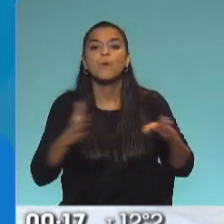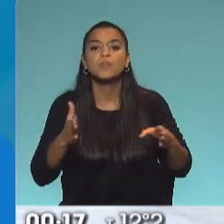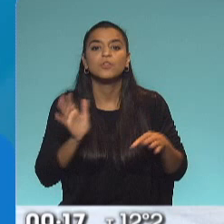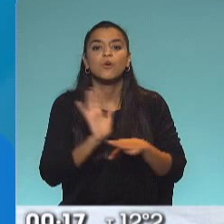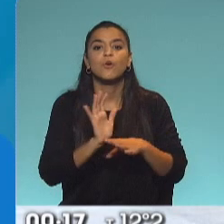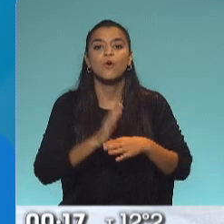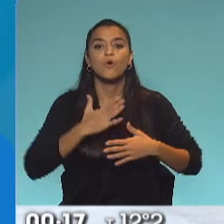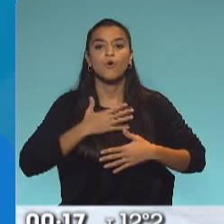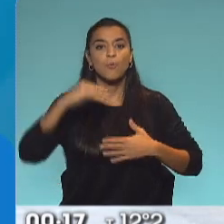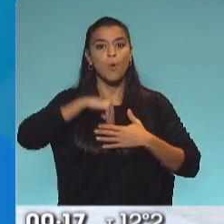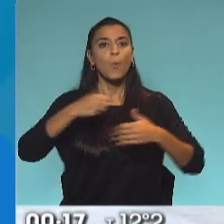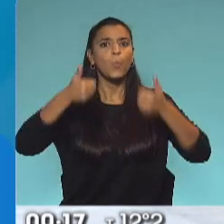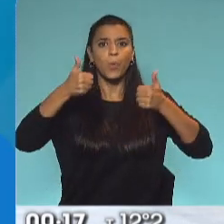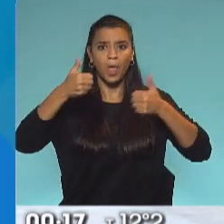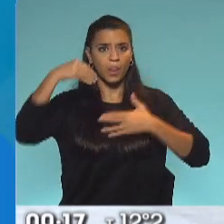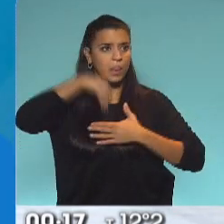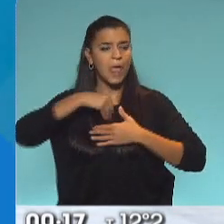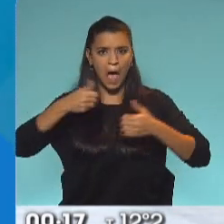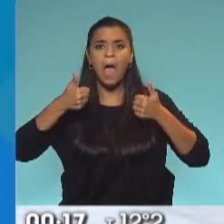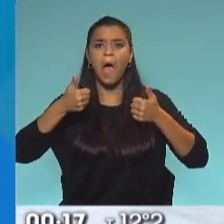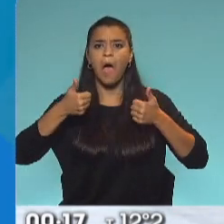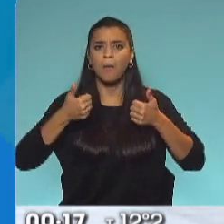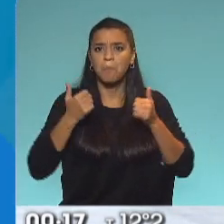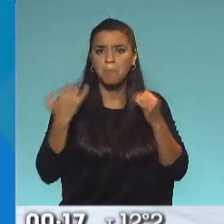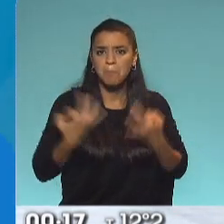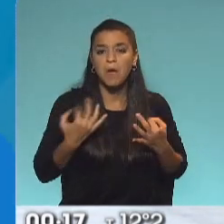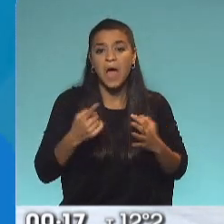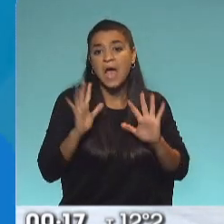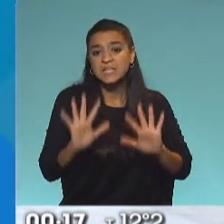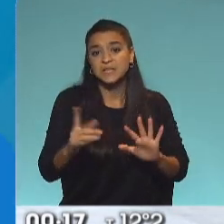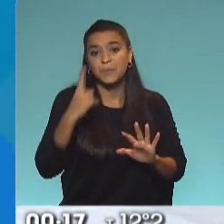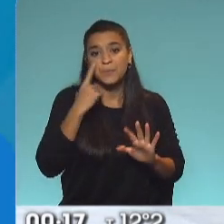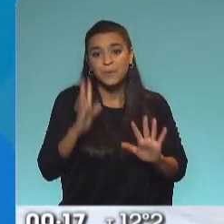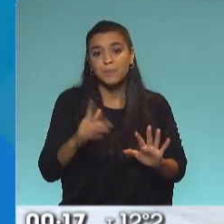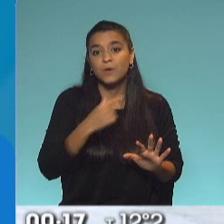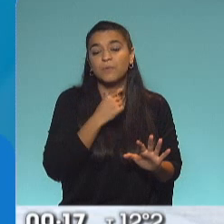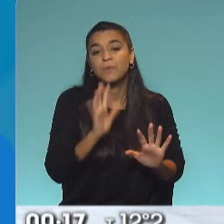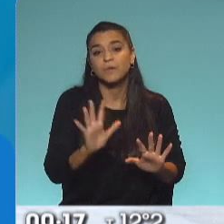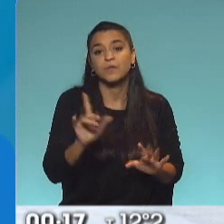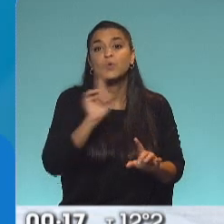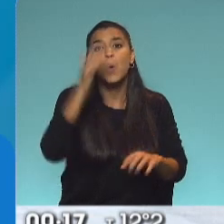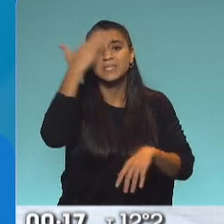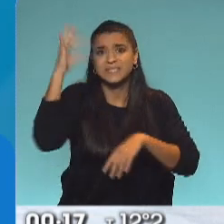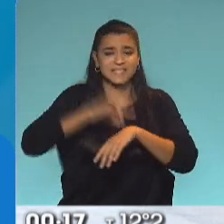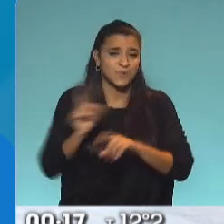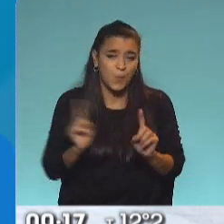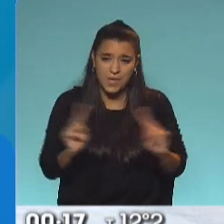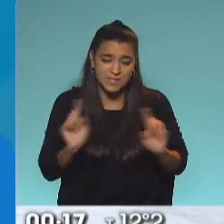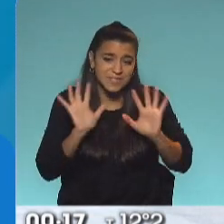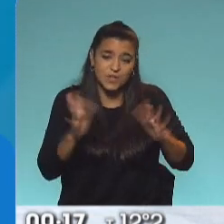de un bienestar intenso y así estamos viviendo quiero decir nada de eso es patológico